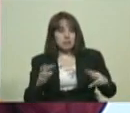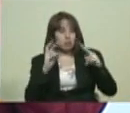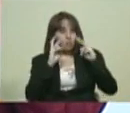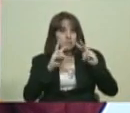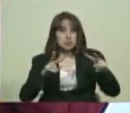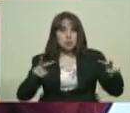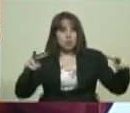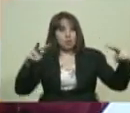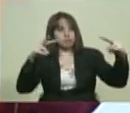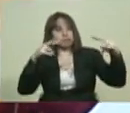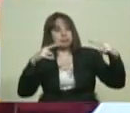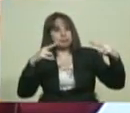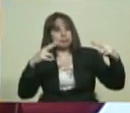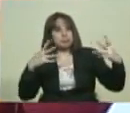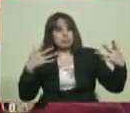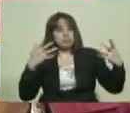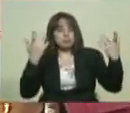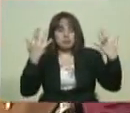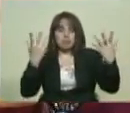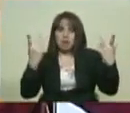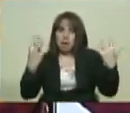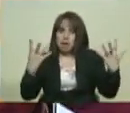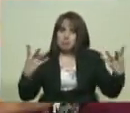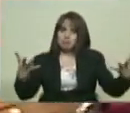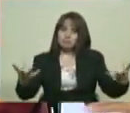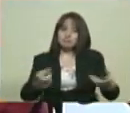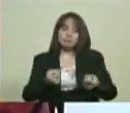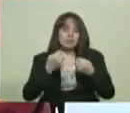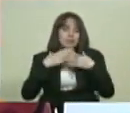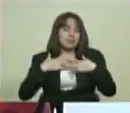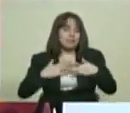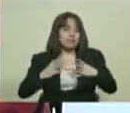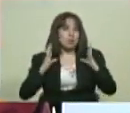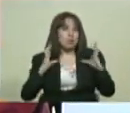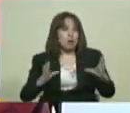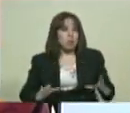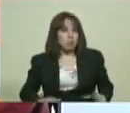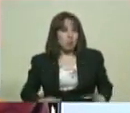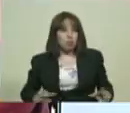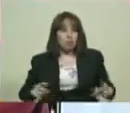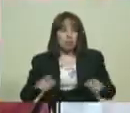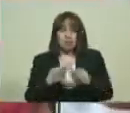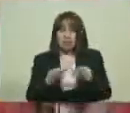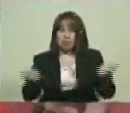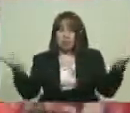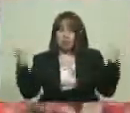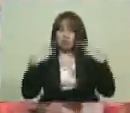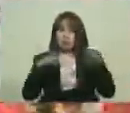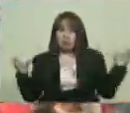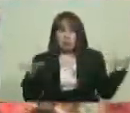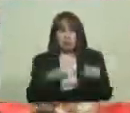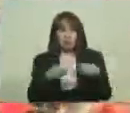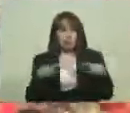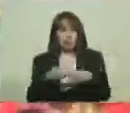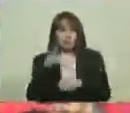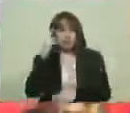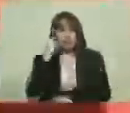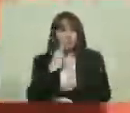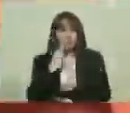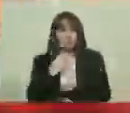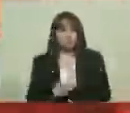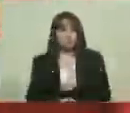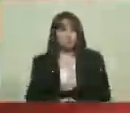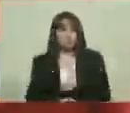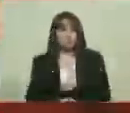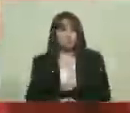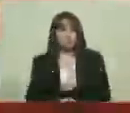ojos, mis manos, mi cuerpo y el de nosotros, el comando de campaña Simón Bolívar,